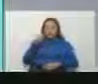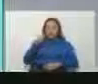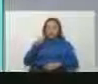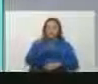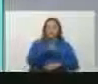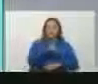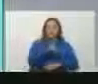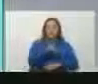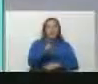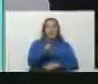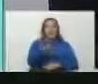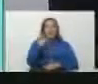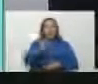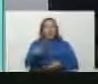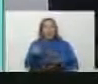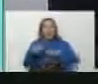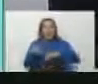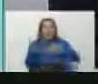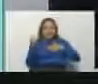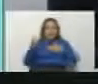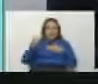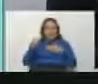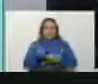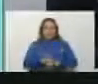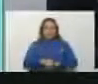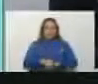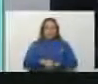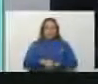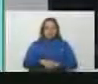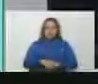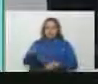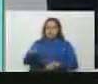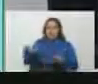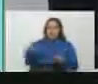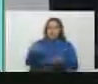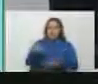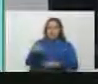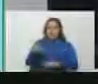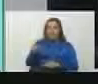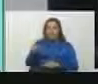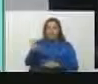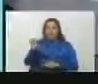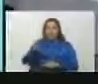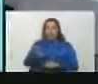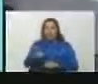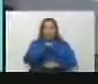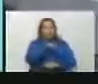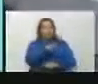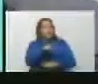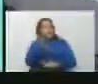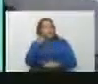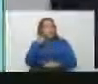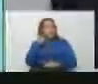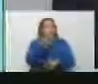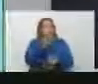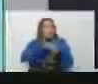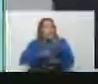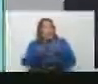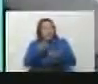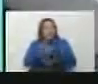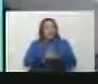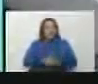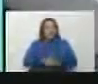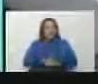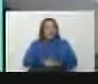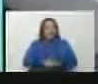y salsa. Sí. ¿Cuál? Un bolerito ahí que le gusta, a ver cuál será. Tú me acostumbraste de Fran Domínguez. Ah, ya dale, ya